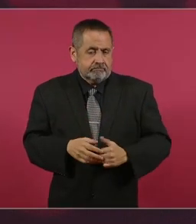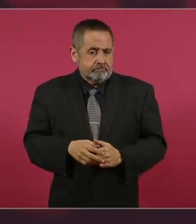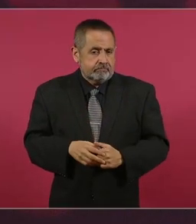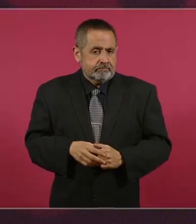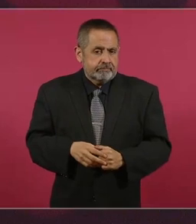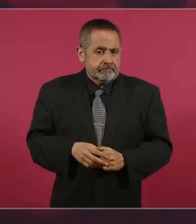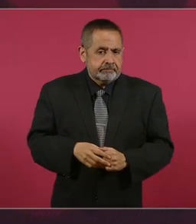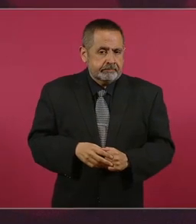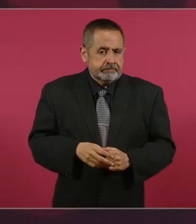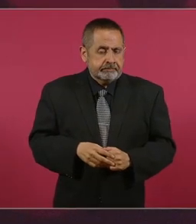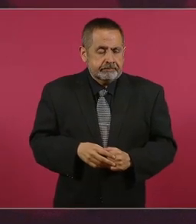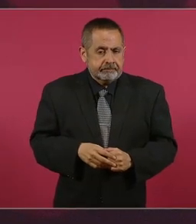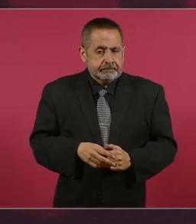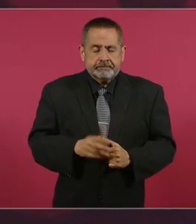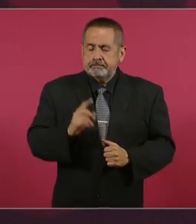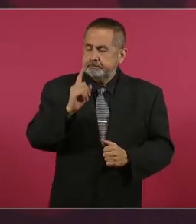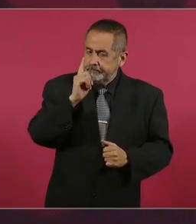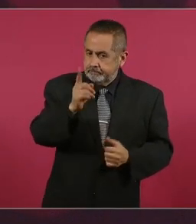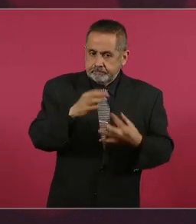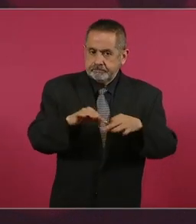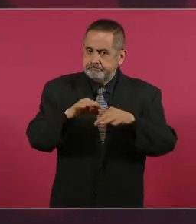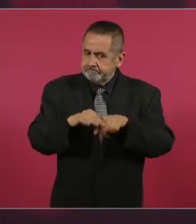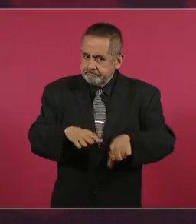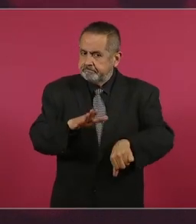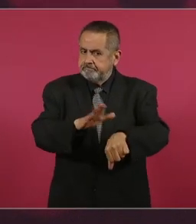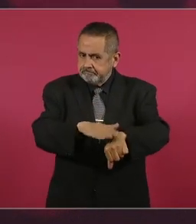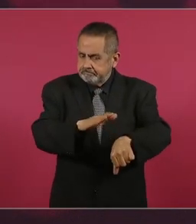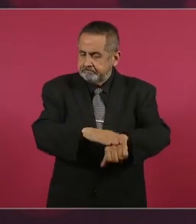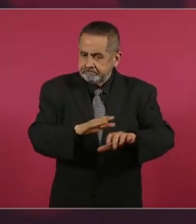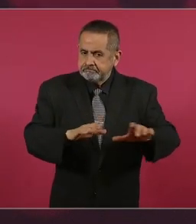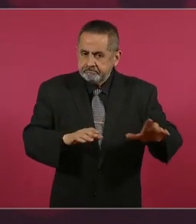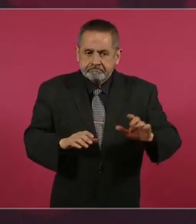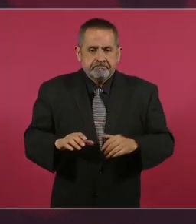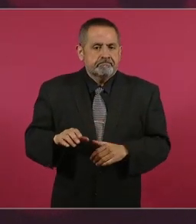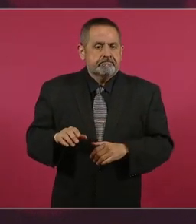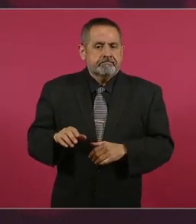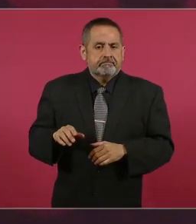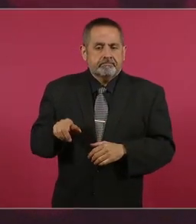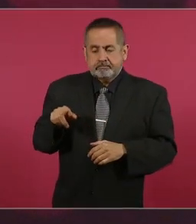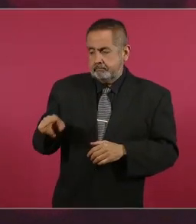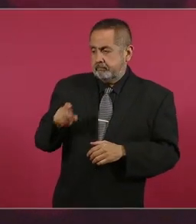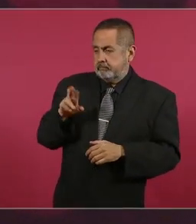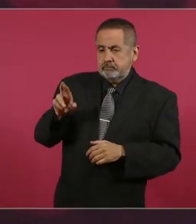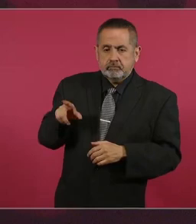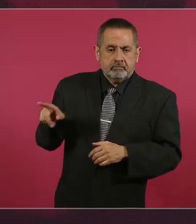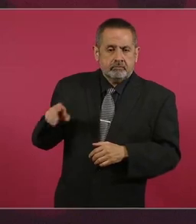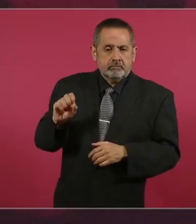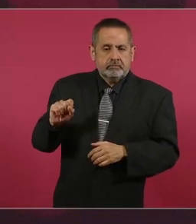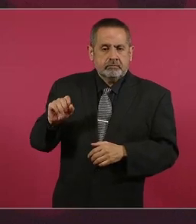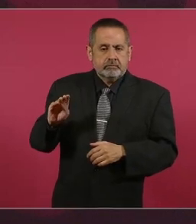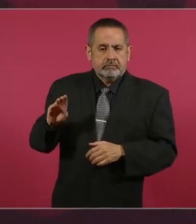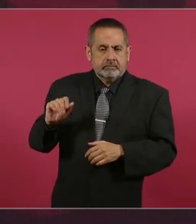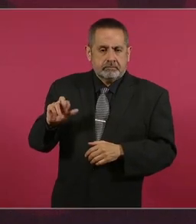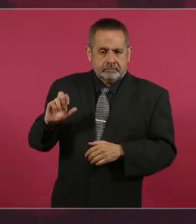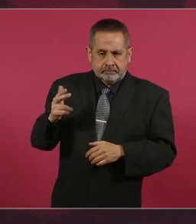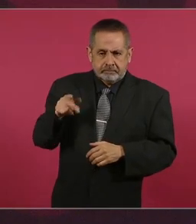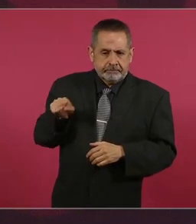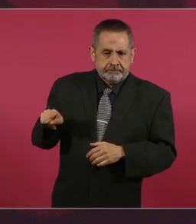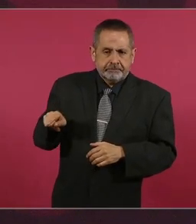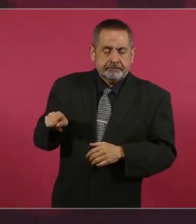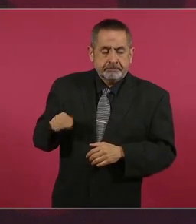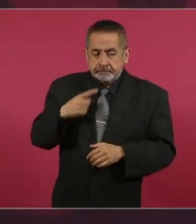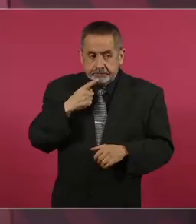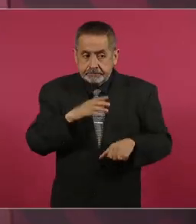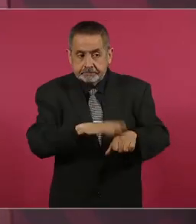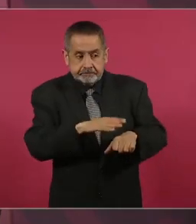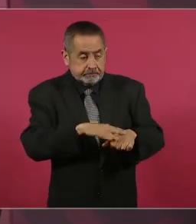Es importante el llamado que hace el doctor Schwartz de que